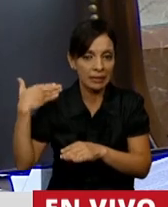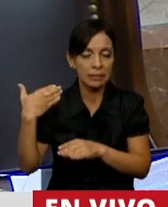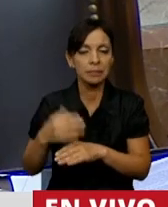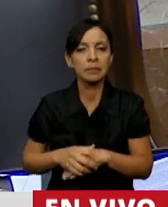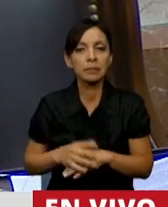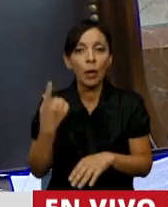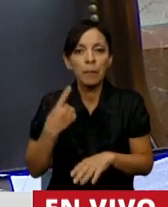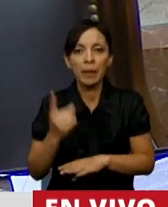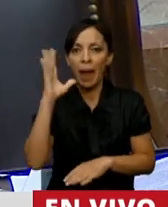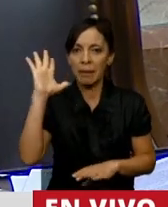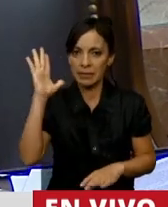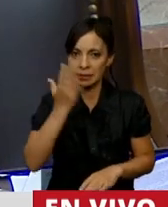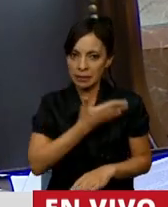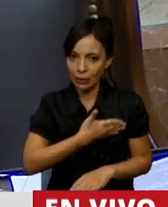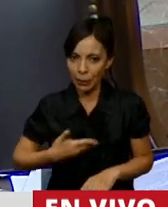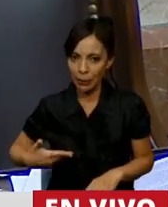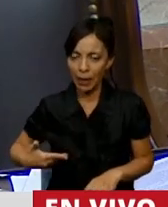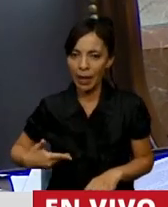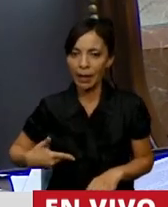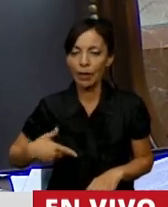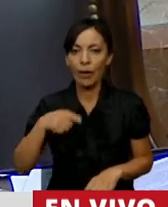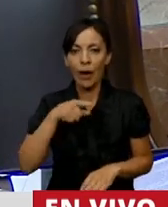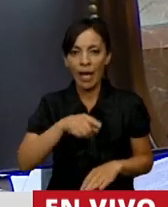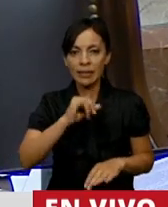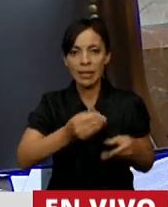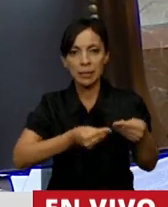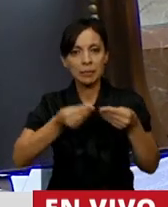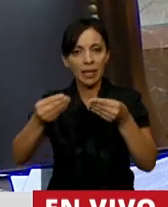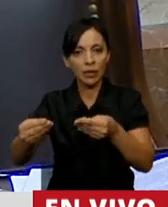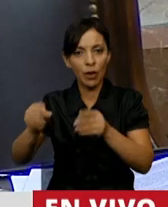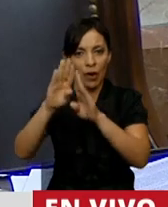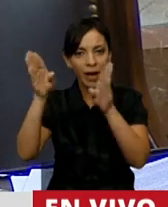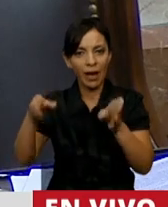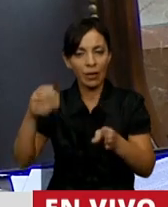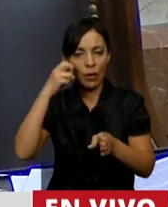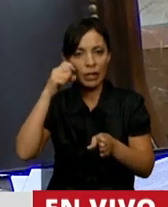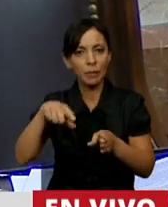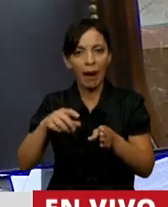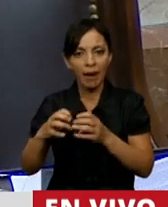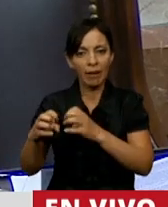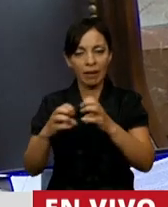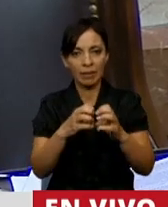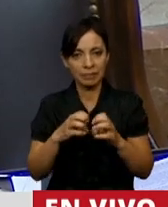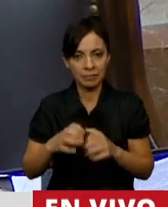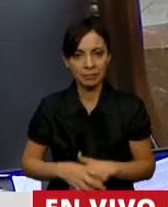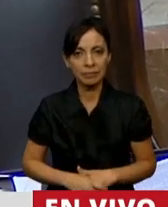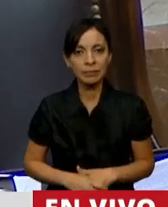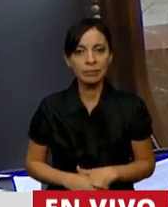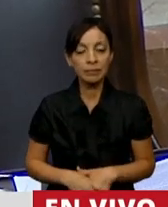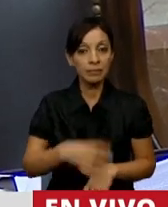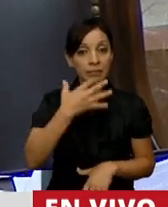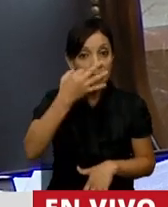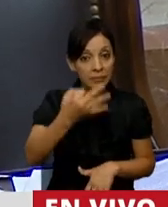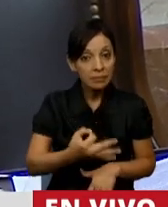por primera vez un gobierno lo mandó al Congreso para que se discutan las comisiones. Y realmente